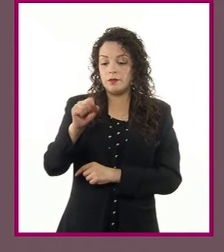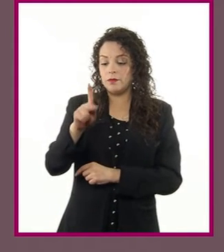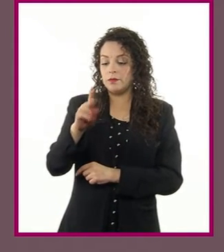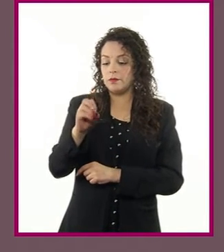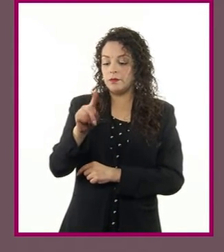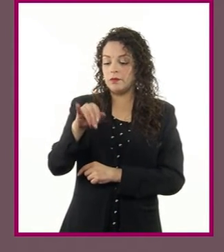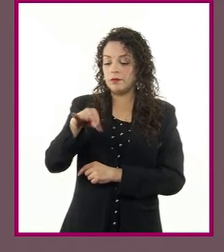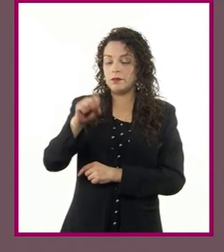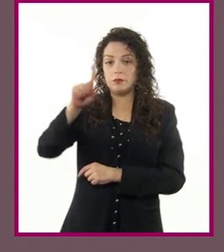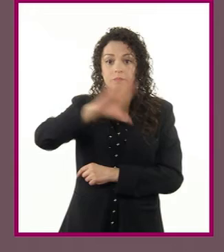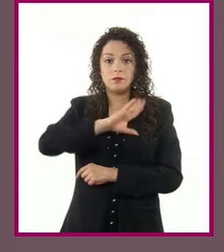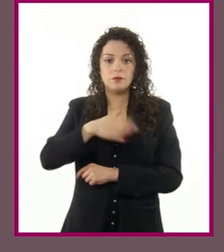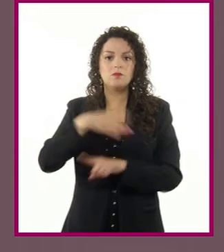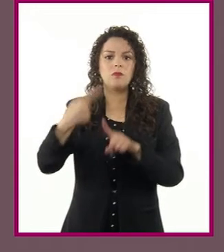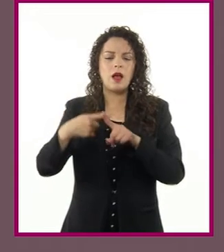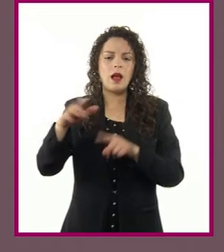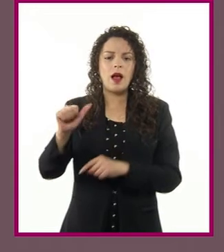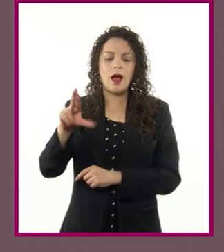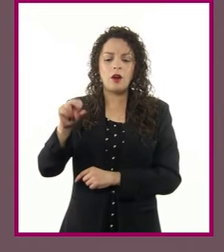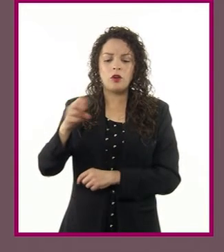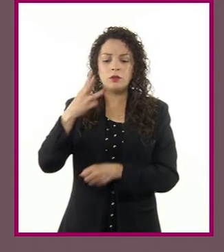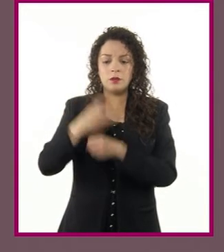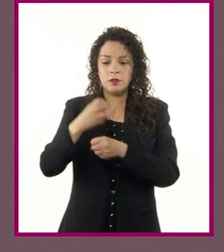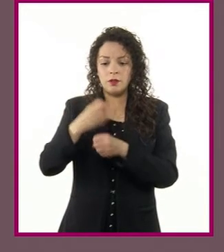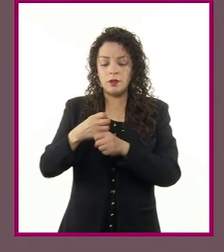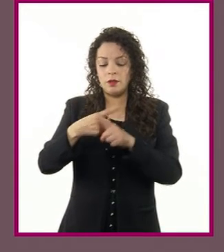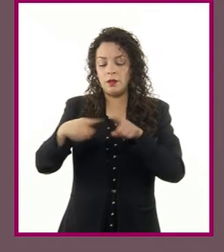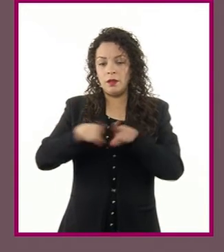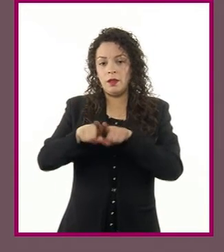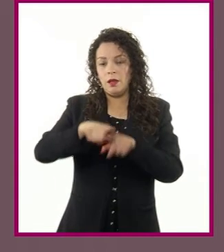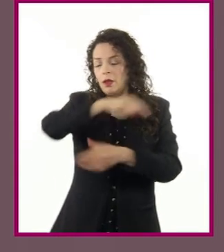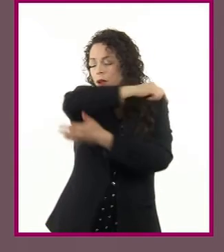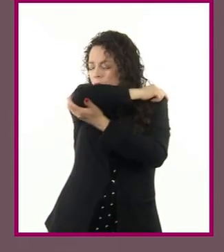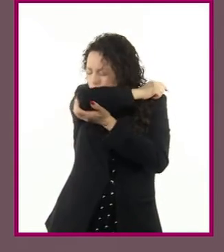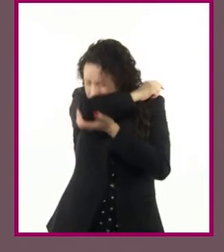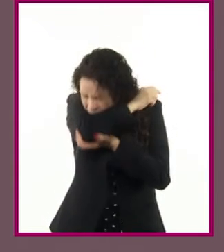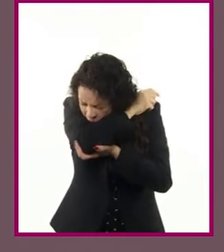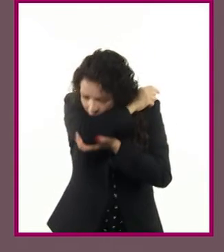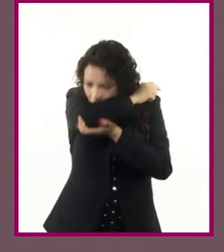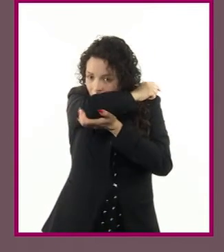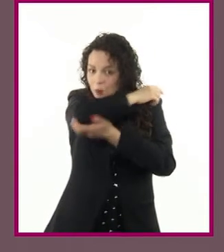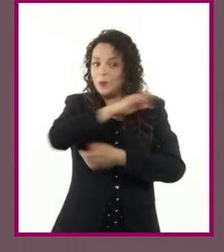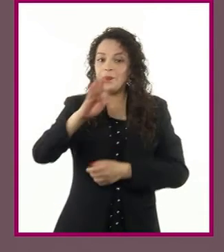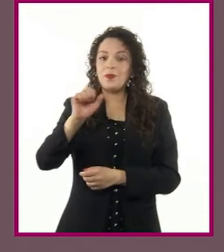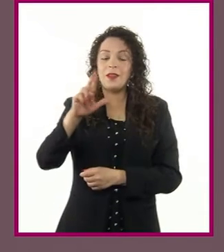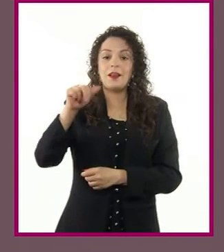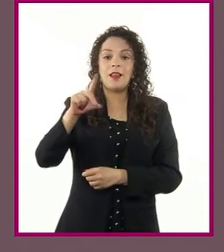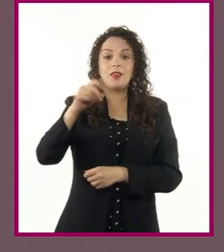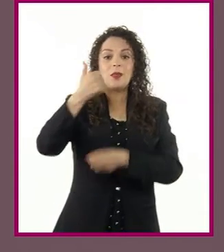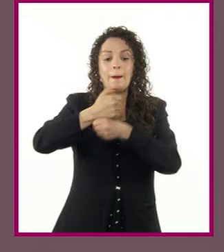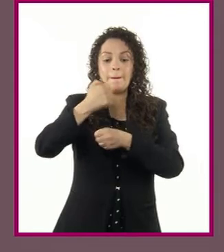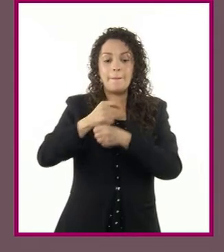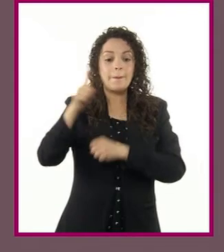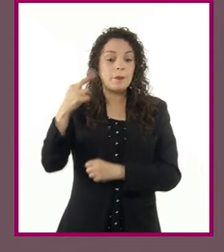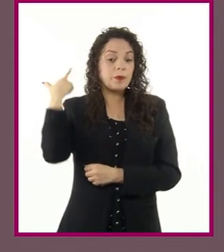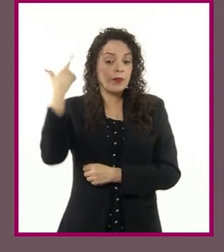fue Carlos III, medio hermano de Fernando VI, quien reinó de 1759